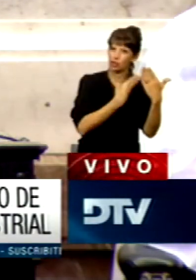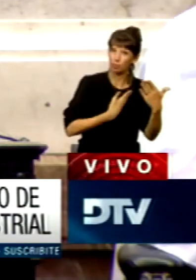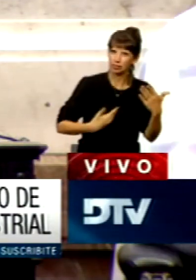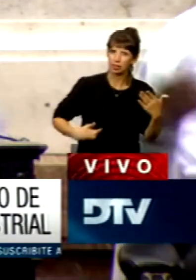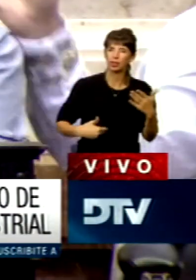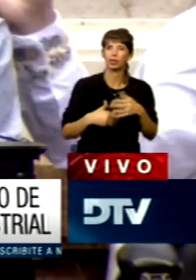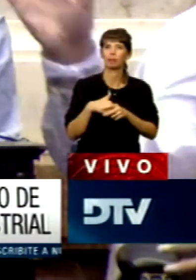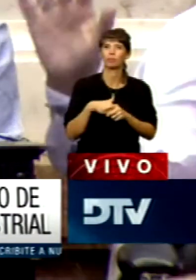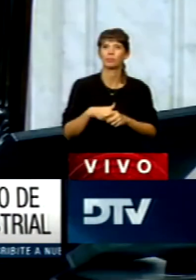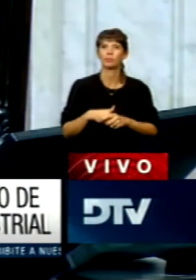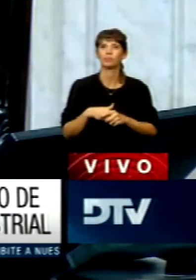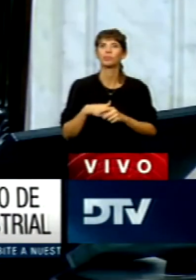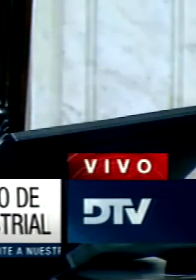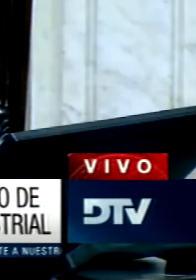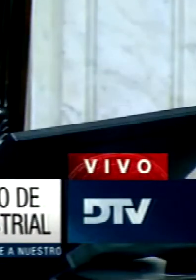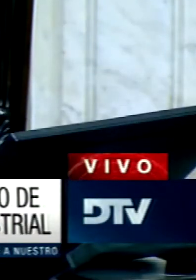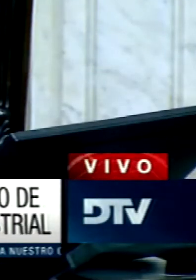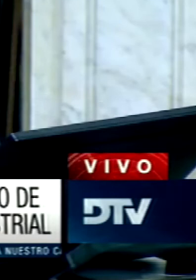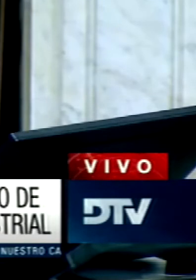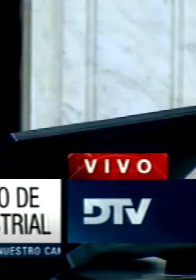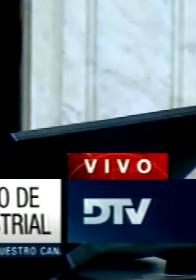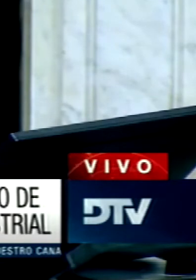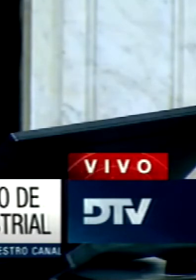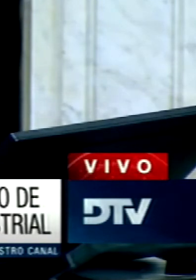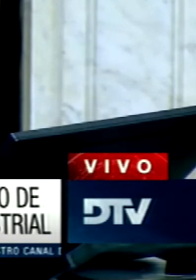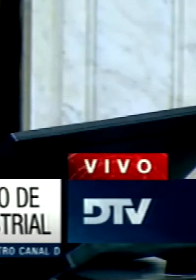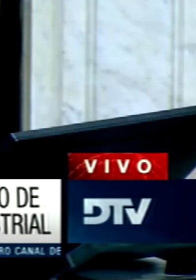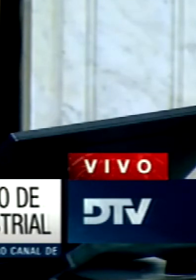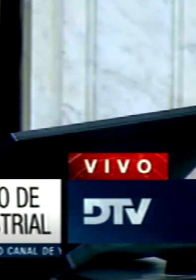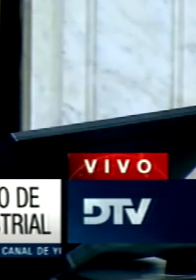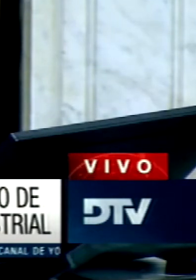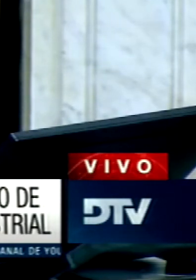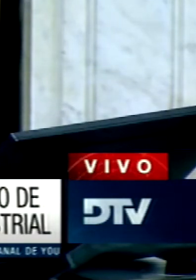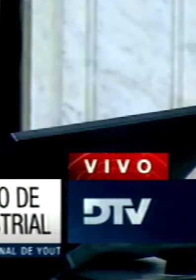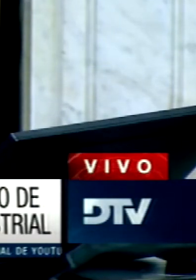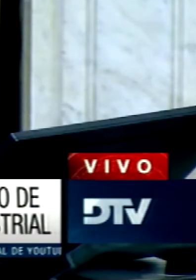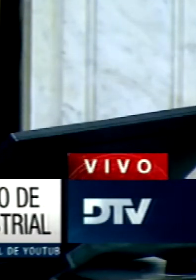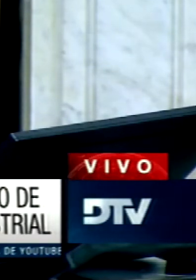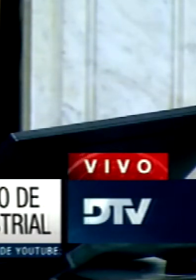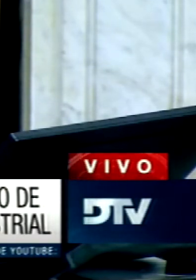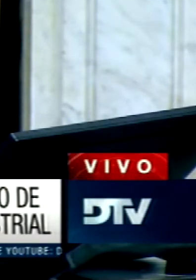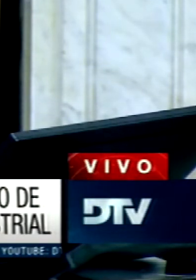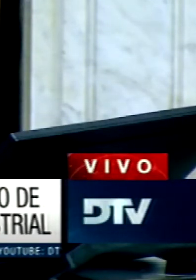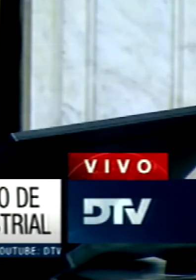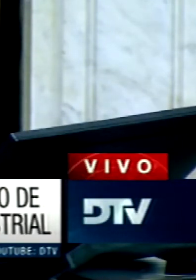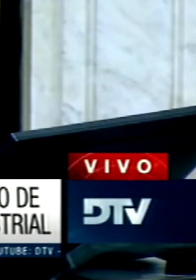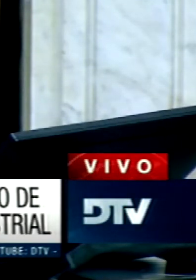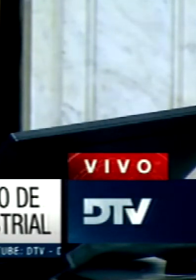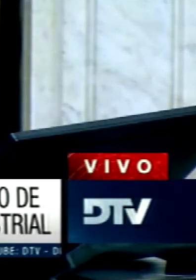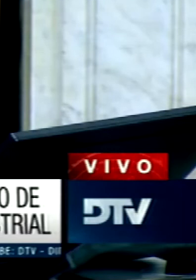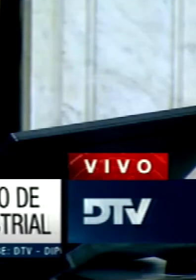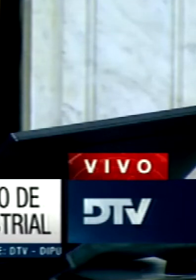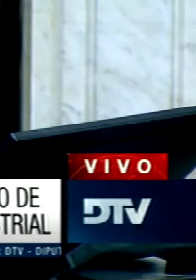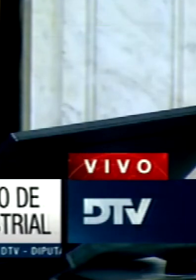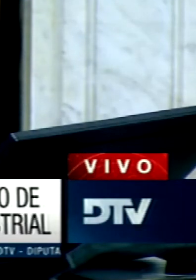Gracias, señor diputado Pedrini. Ahí terminaba Pedrini desde Chaco, del Frente de Todos. Ahora, por supuesto, corresponde la palabra a un